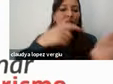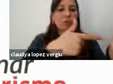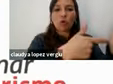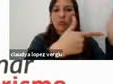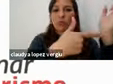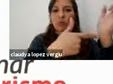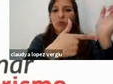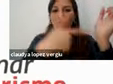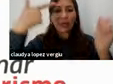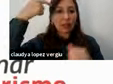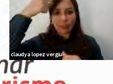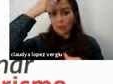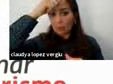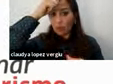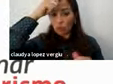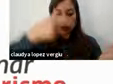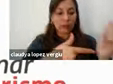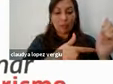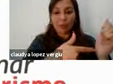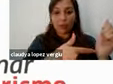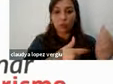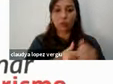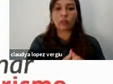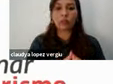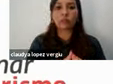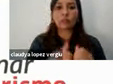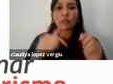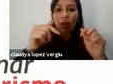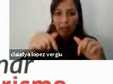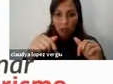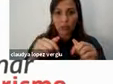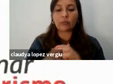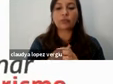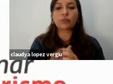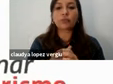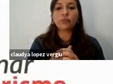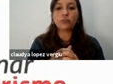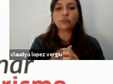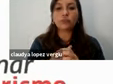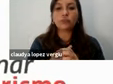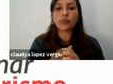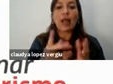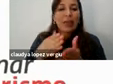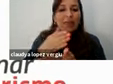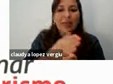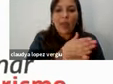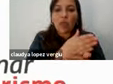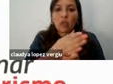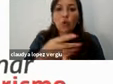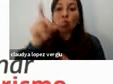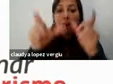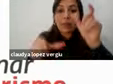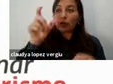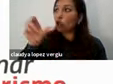o si no, con temperatura, todo lo hacemos allá. Y además el guiado, una persona